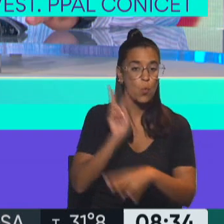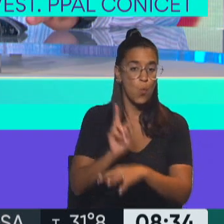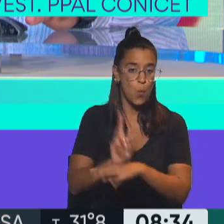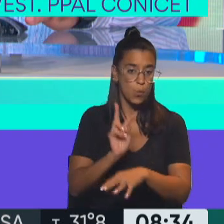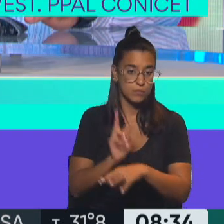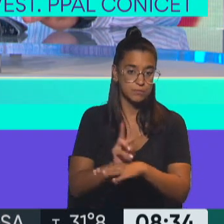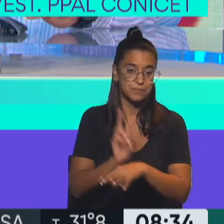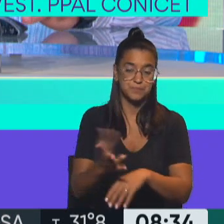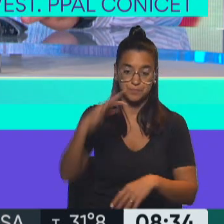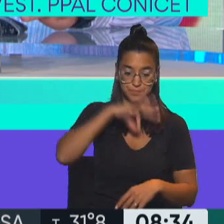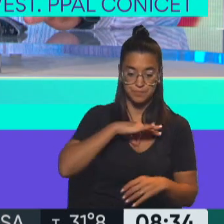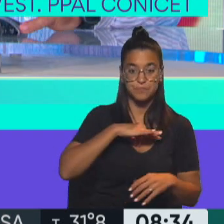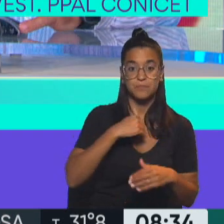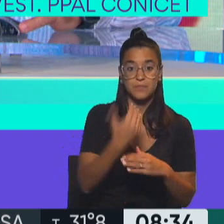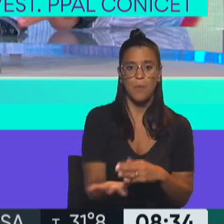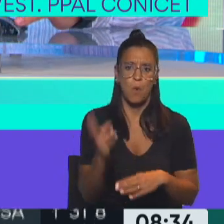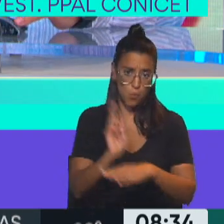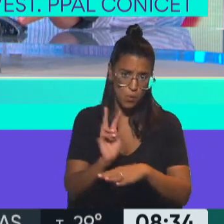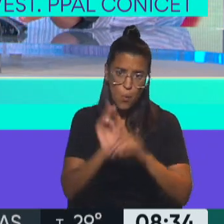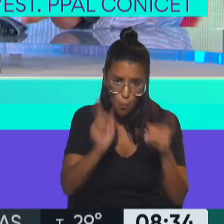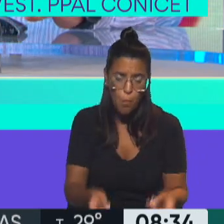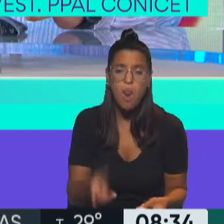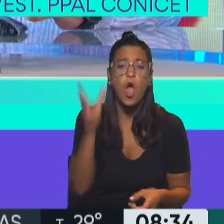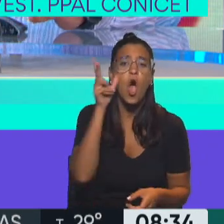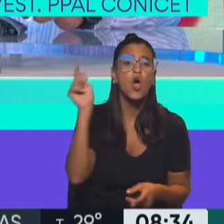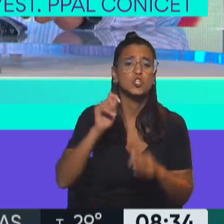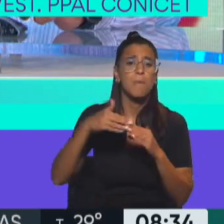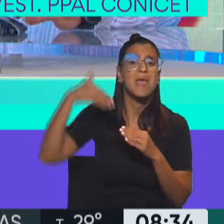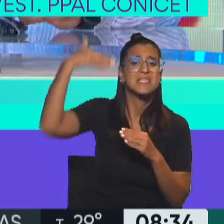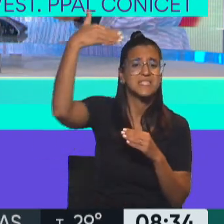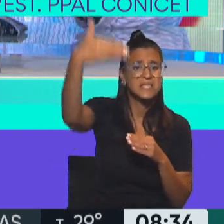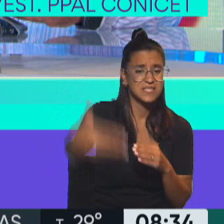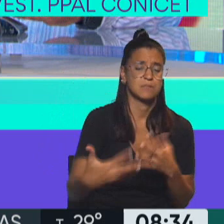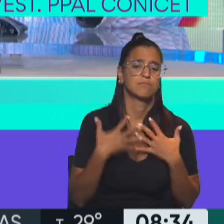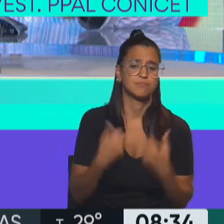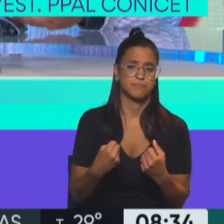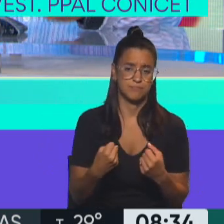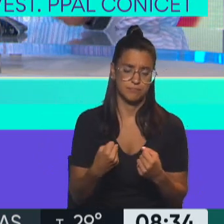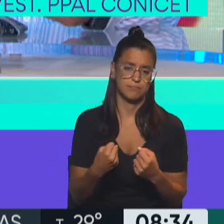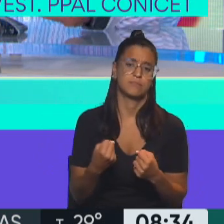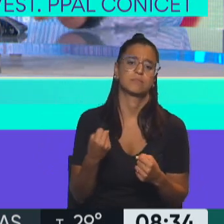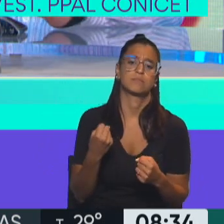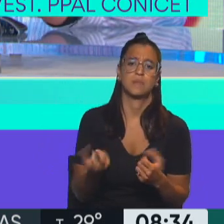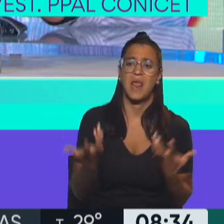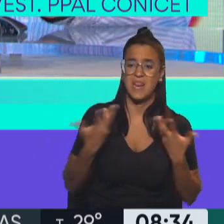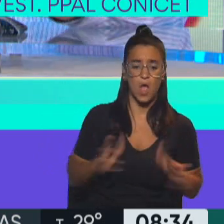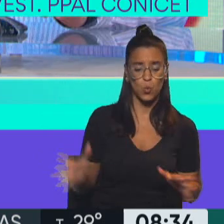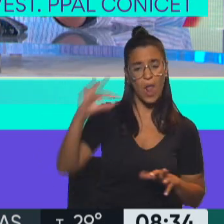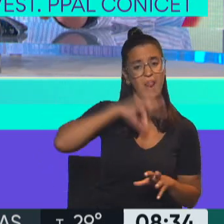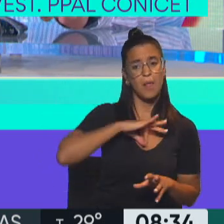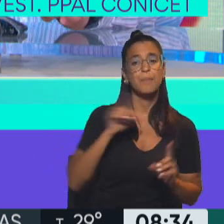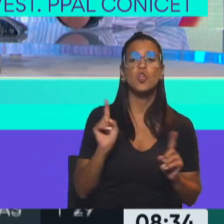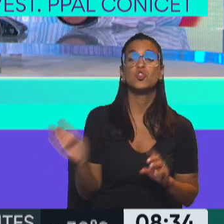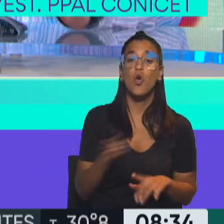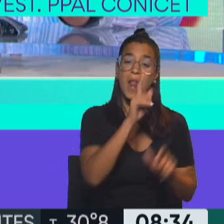de la infección. Hay trabajos que han demostrado que hasta 8 meses uno tiene inmunidad post-infección natural, pero eso no es en todas